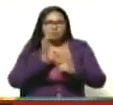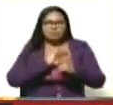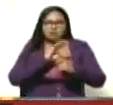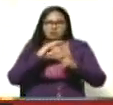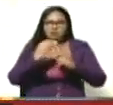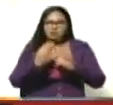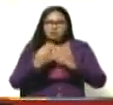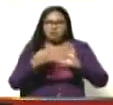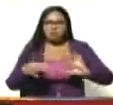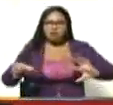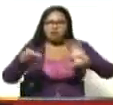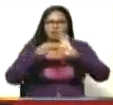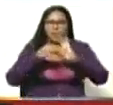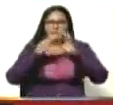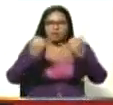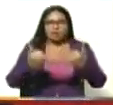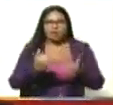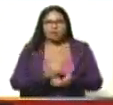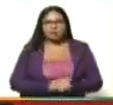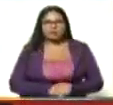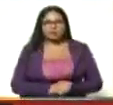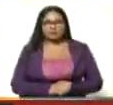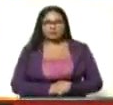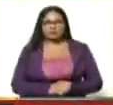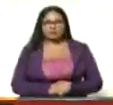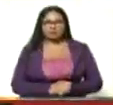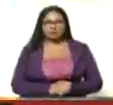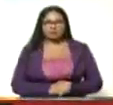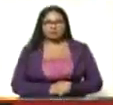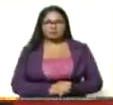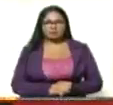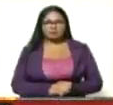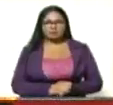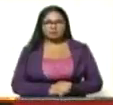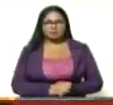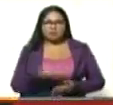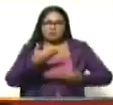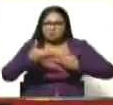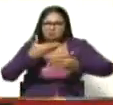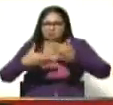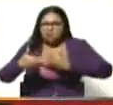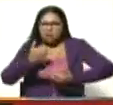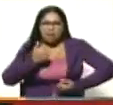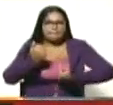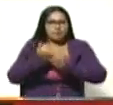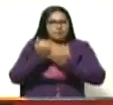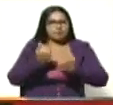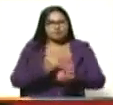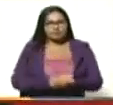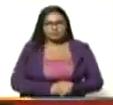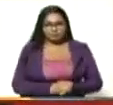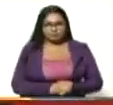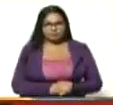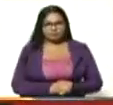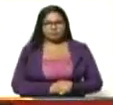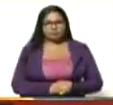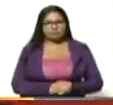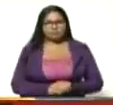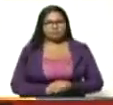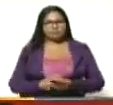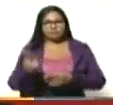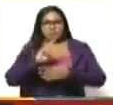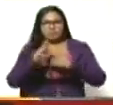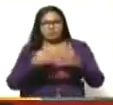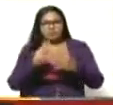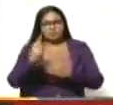cultura están juntas ahora. Es una sinergia, es la solidaridad. Y automáticamente